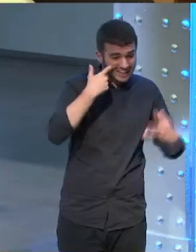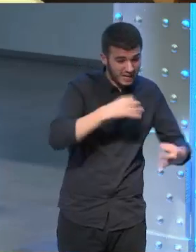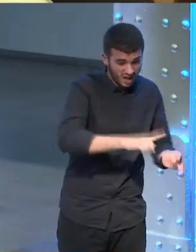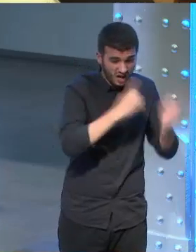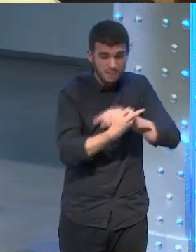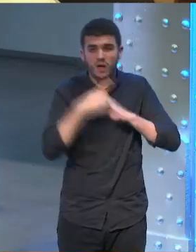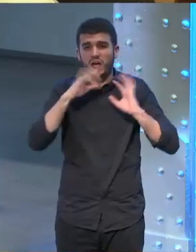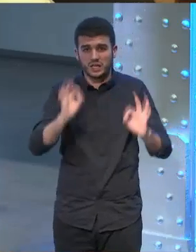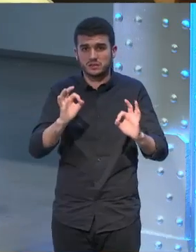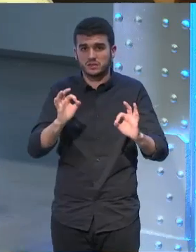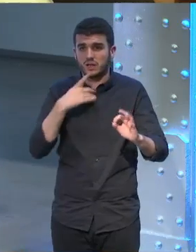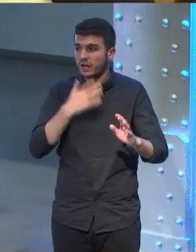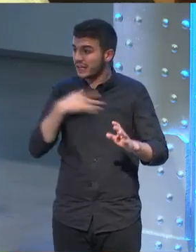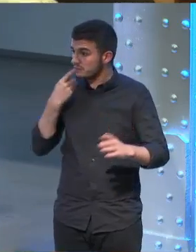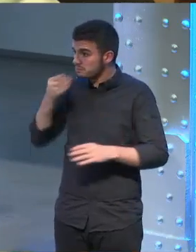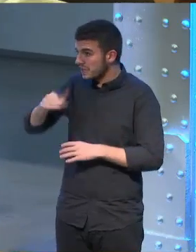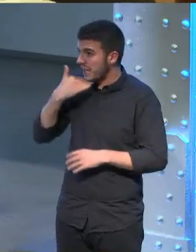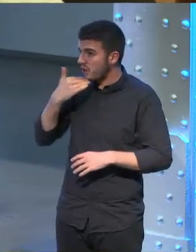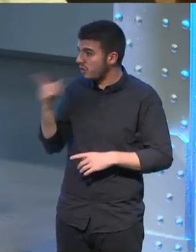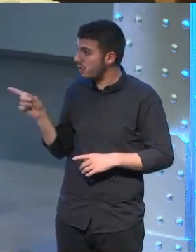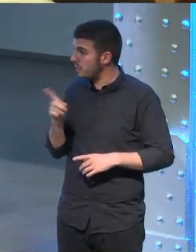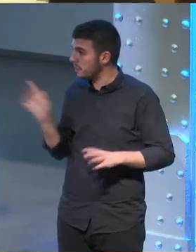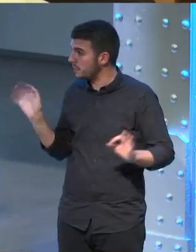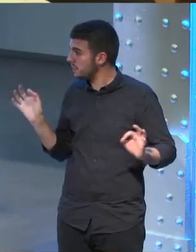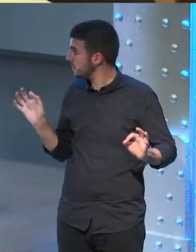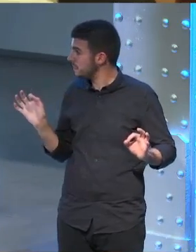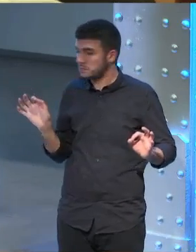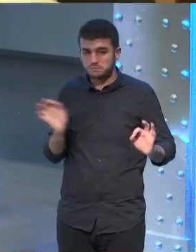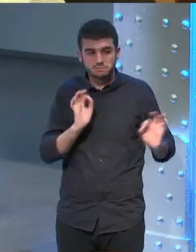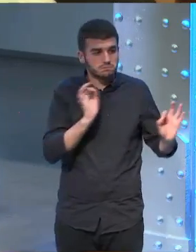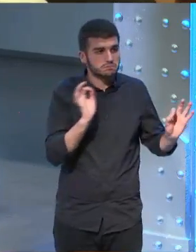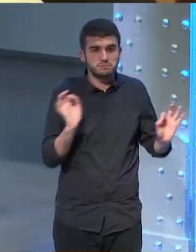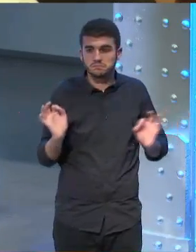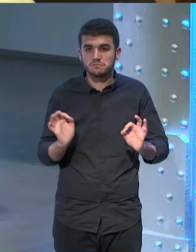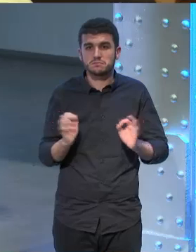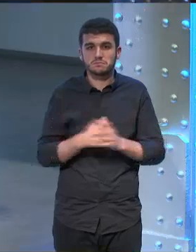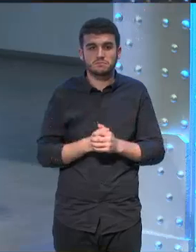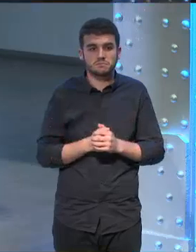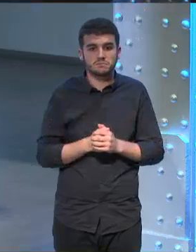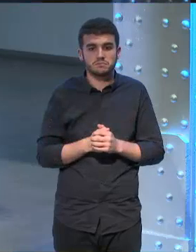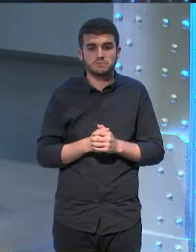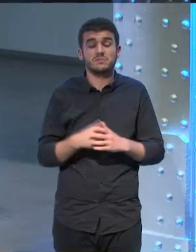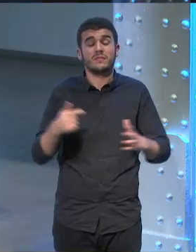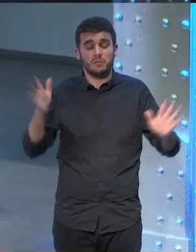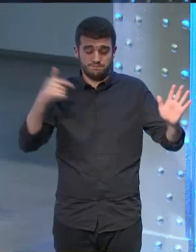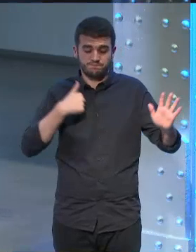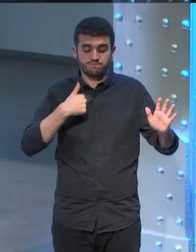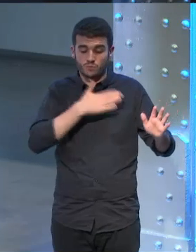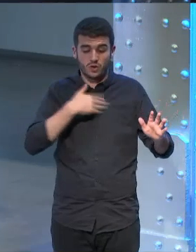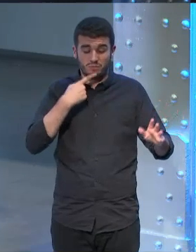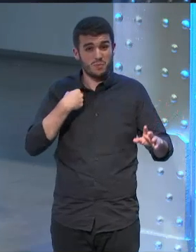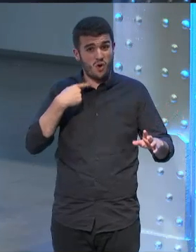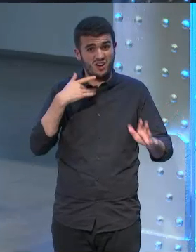Sin duda. ¿Qué queréis aportar? No, subrayo lo que he dicho, claro, sí. Sí. Yo creo que Jesús en ese